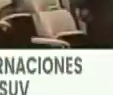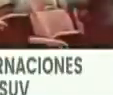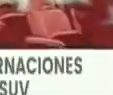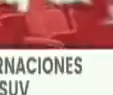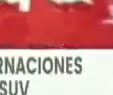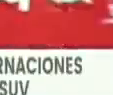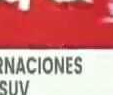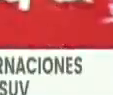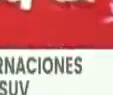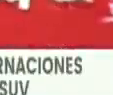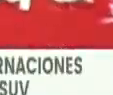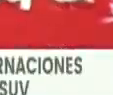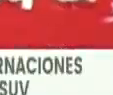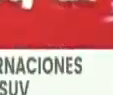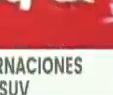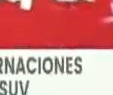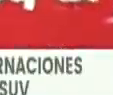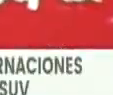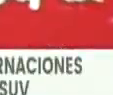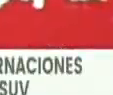¡Que viva la patria!